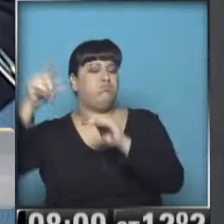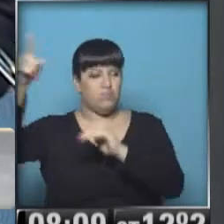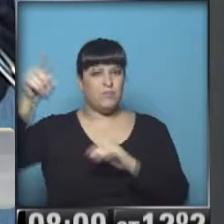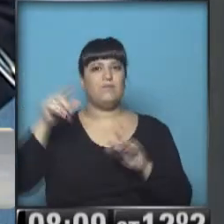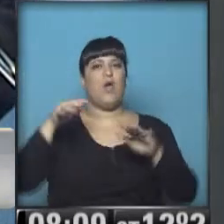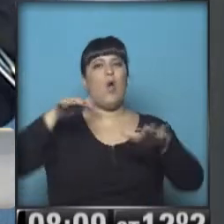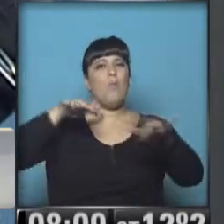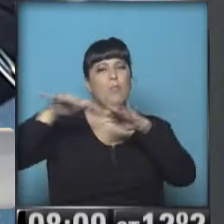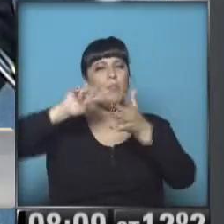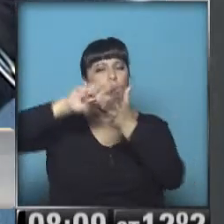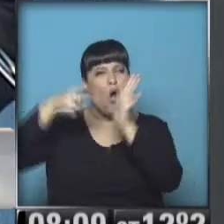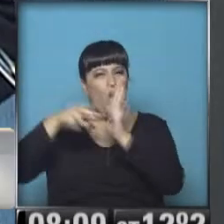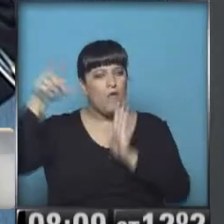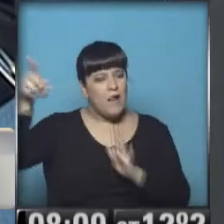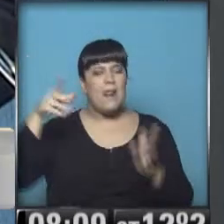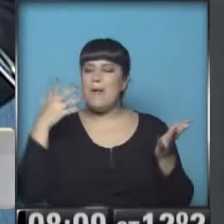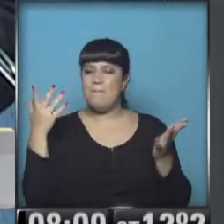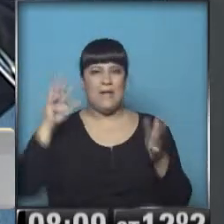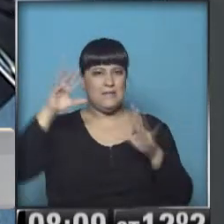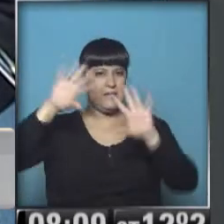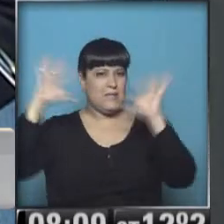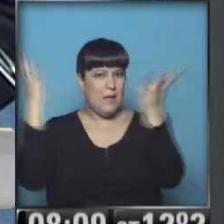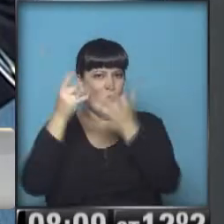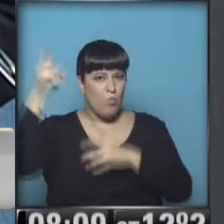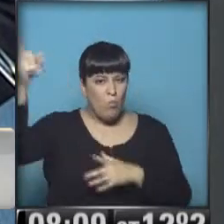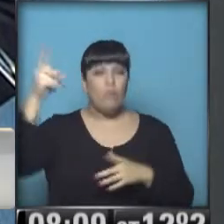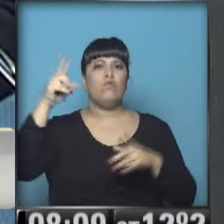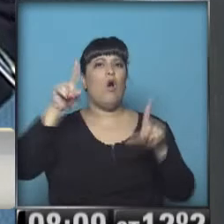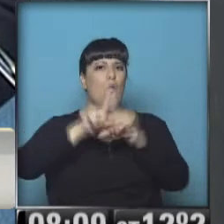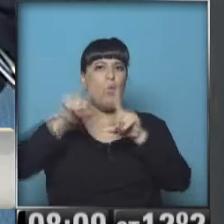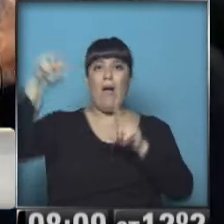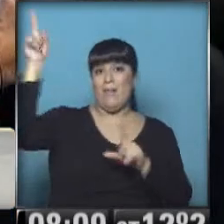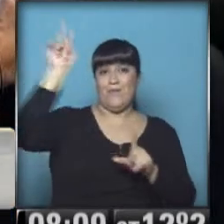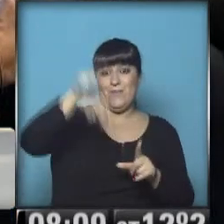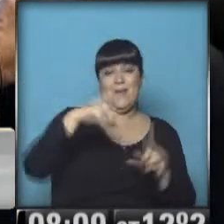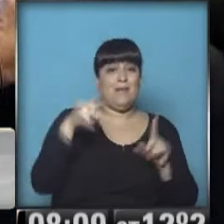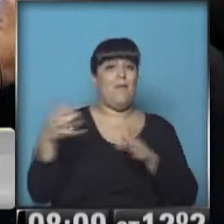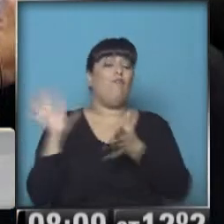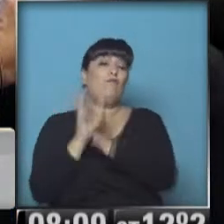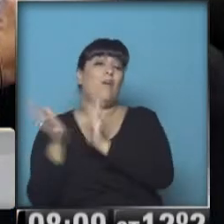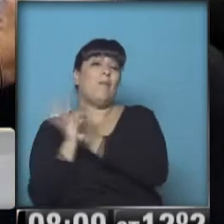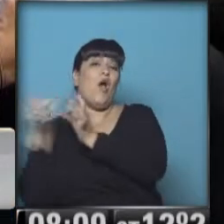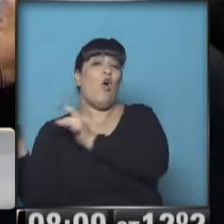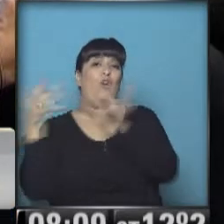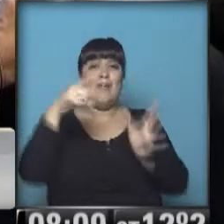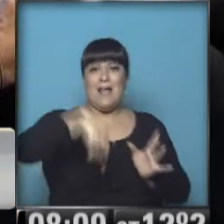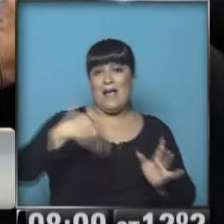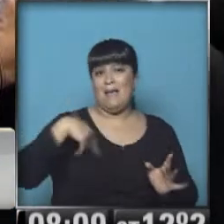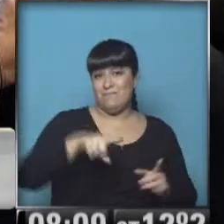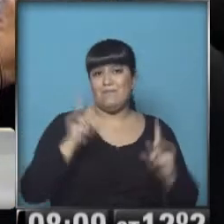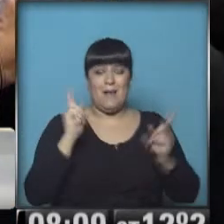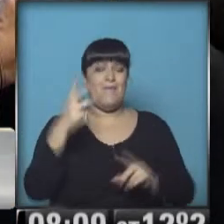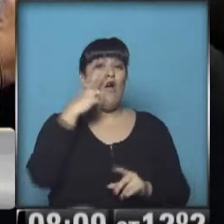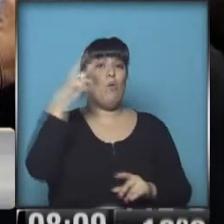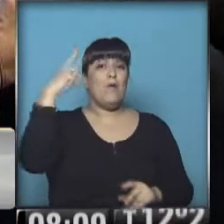la crisis de hipotecas a prime un efecto de carácter global y esto también se traduce en fuerte caída de la economía en el año